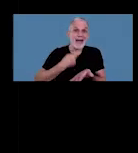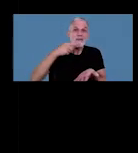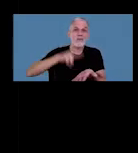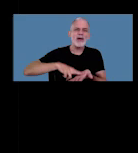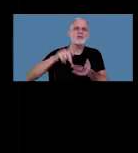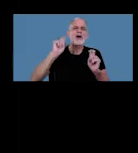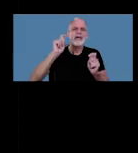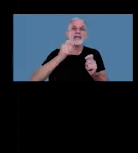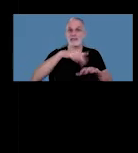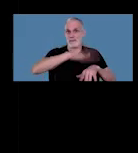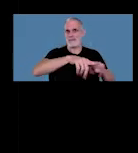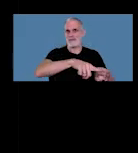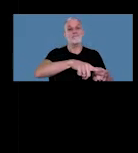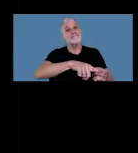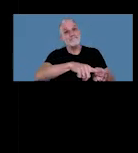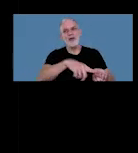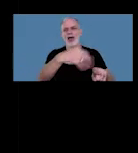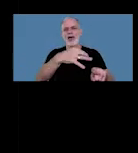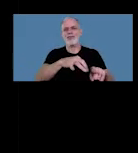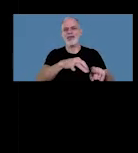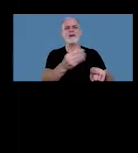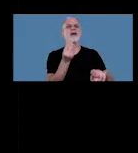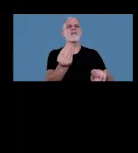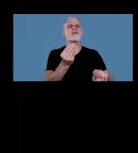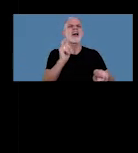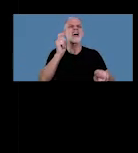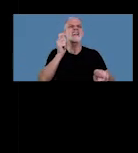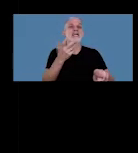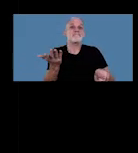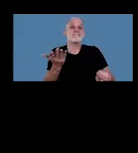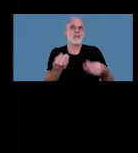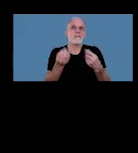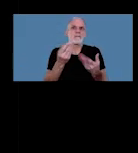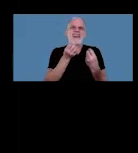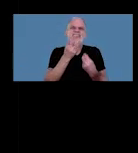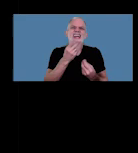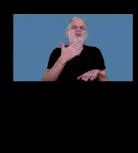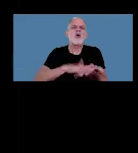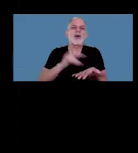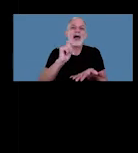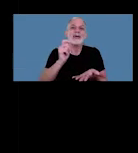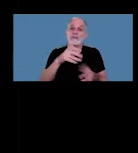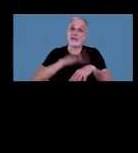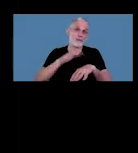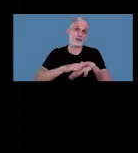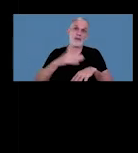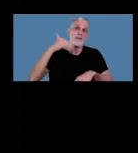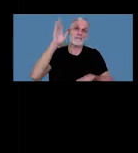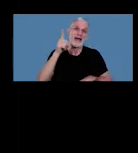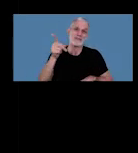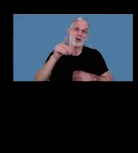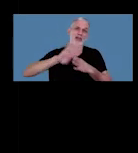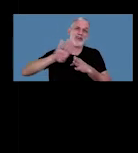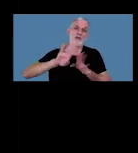ser el menor, pero va a tener que estar representado, va a tener que presentar la declaración jurada, un responsable por deuda